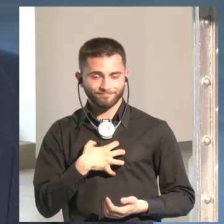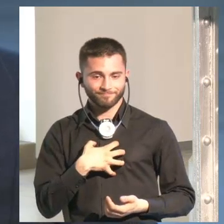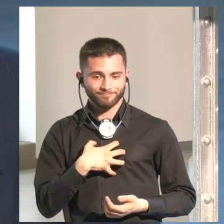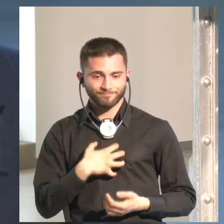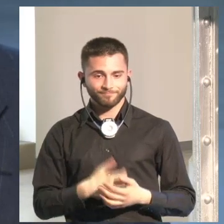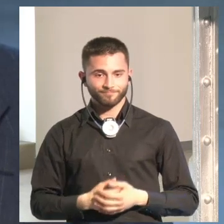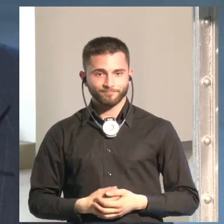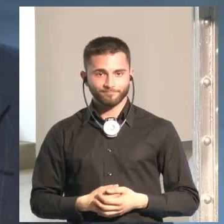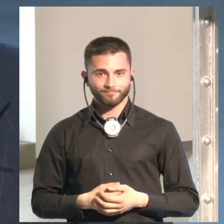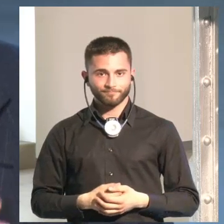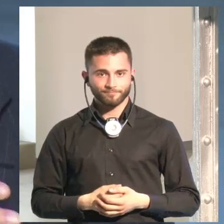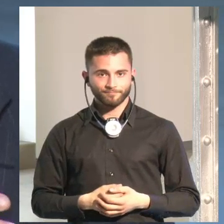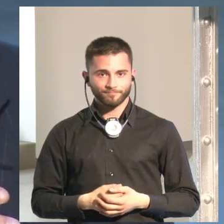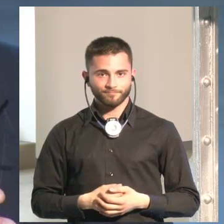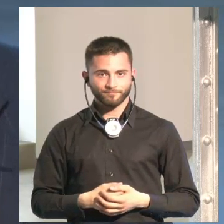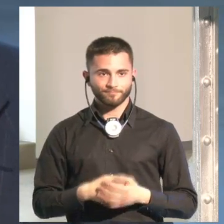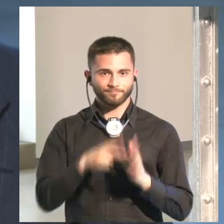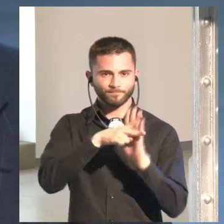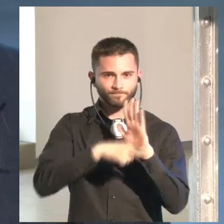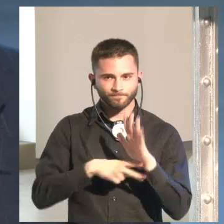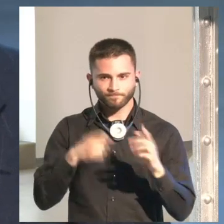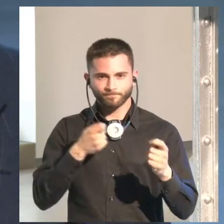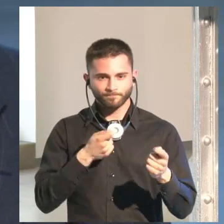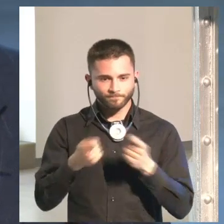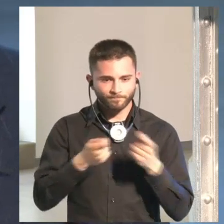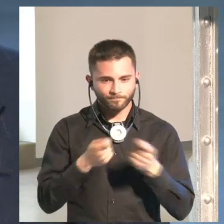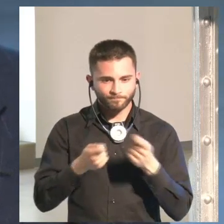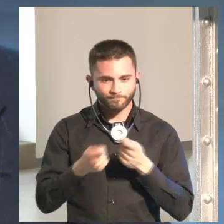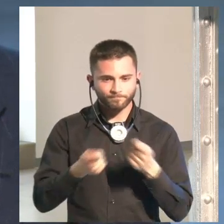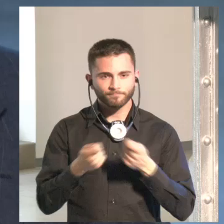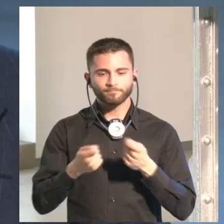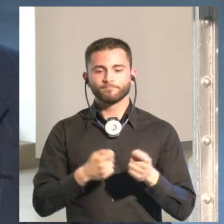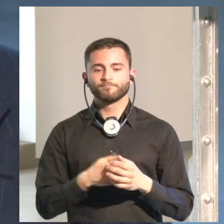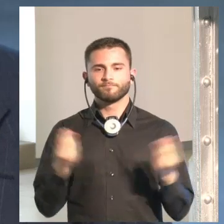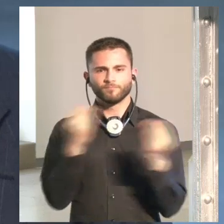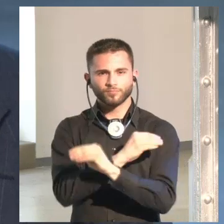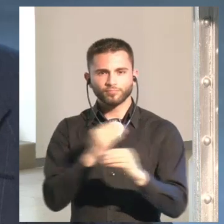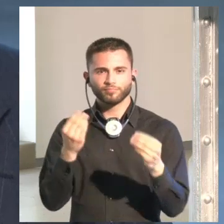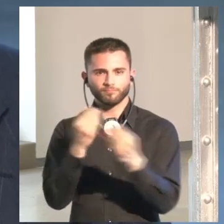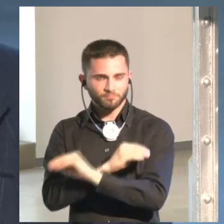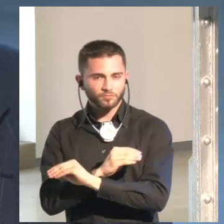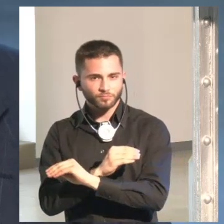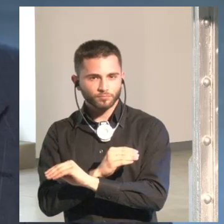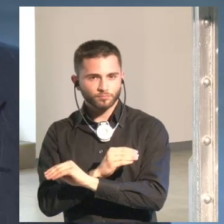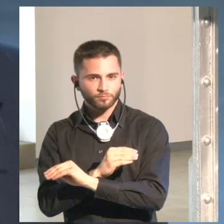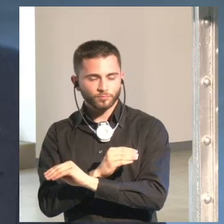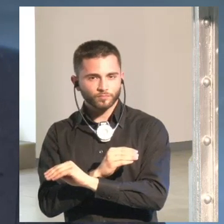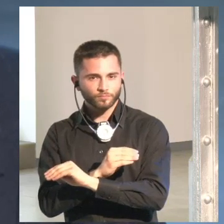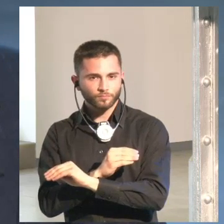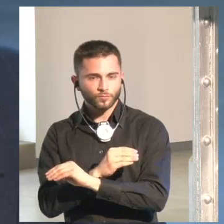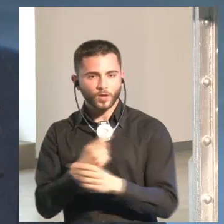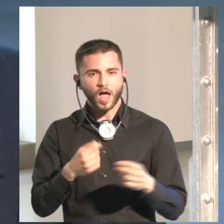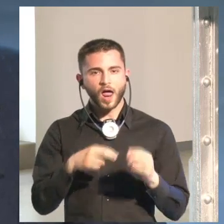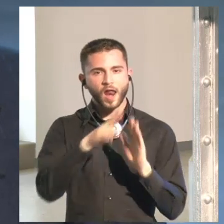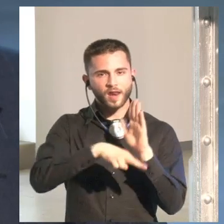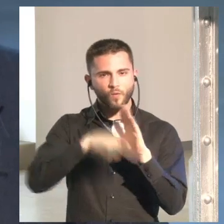una dicotomía reguladora sustancial entre incumbentes que se enfrentan a una regulación heredada